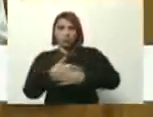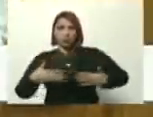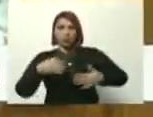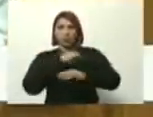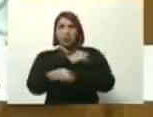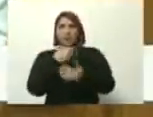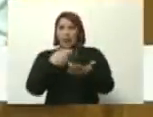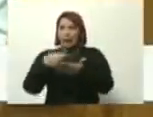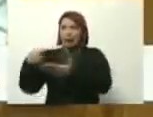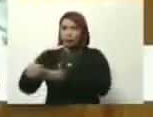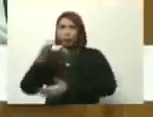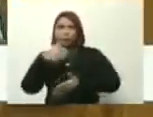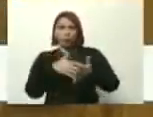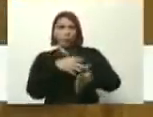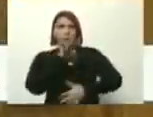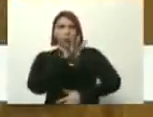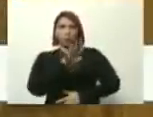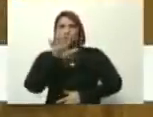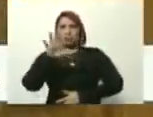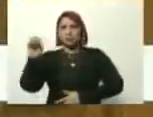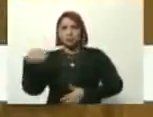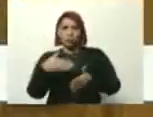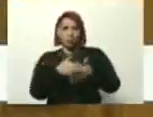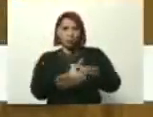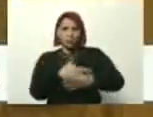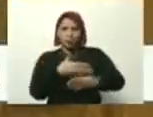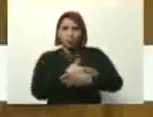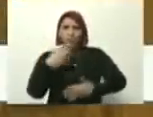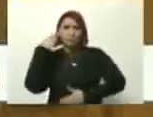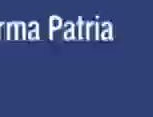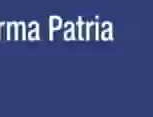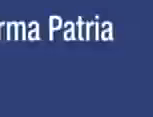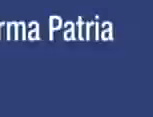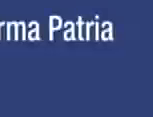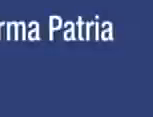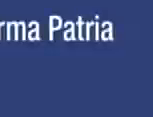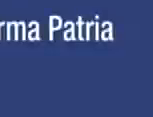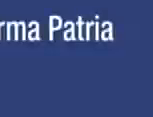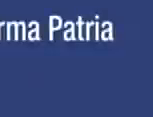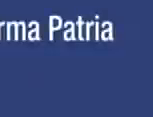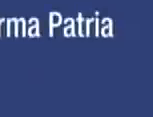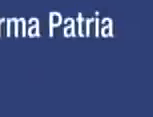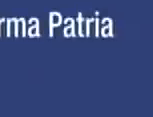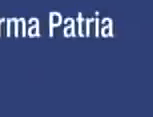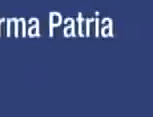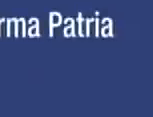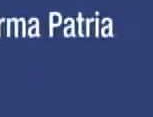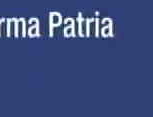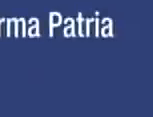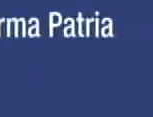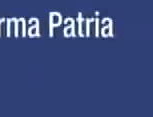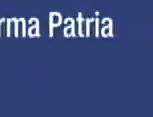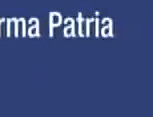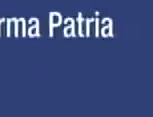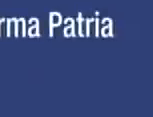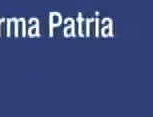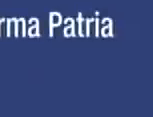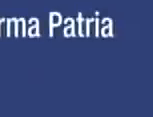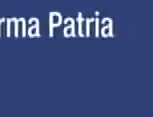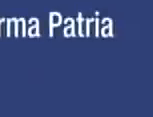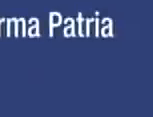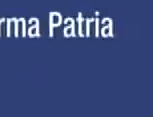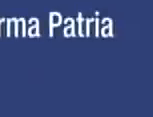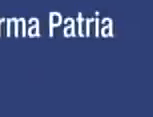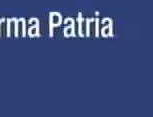gastos en 5.450 millones de bolívares para la plataforma Patria y